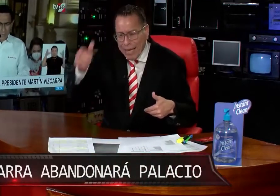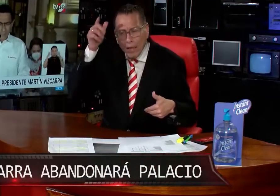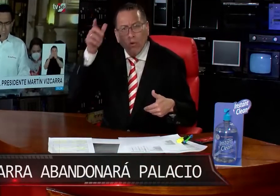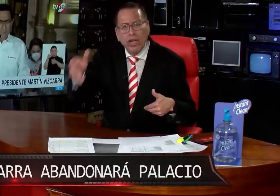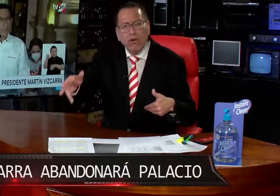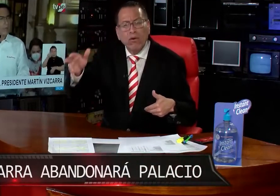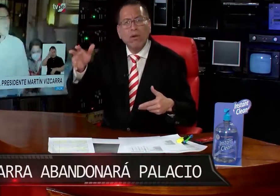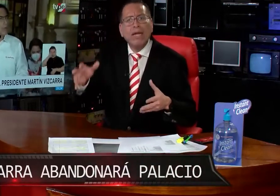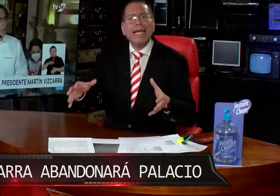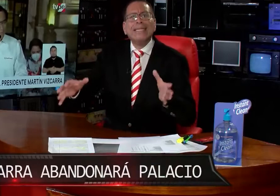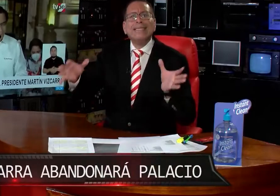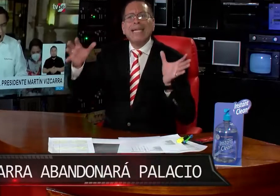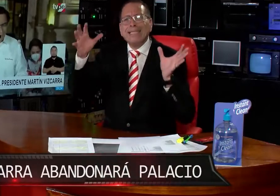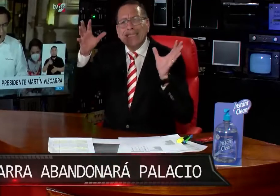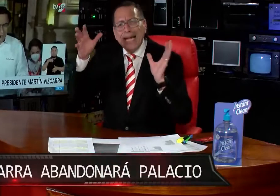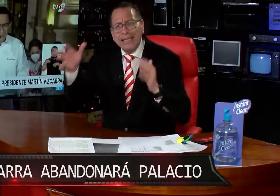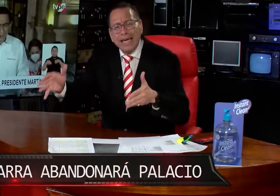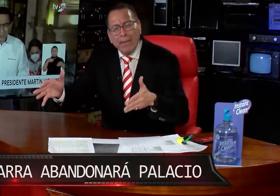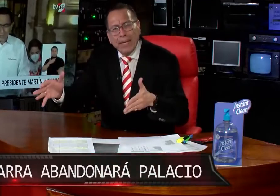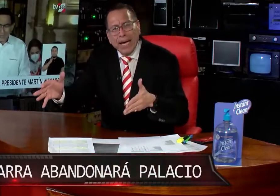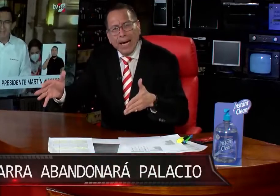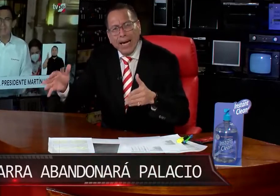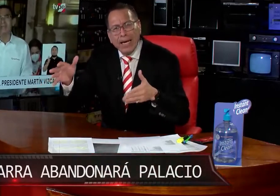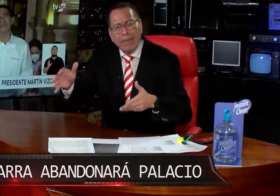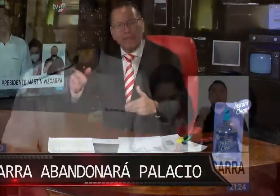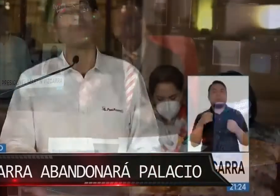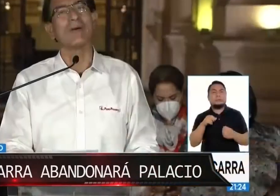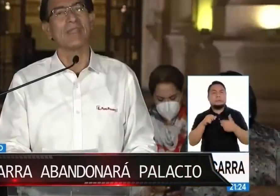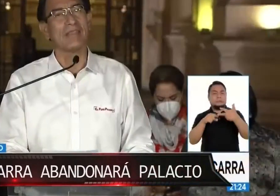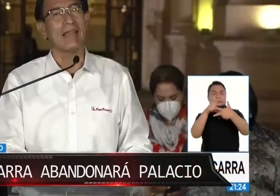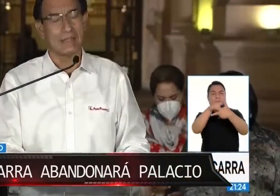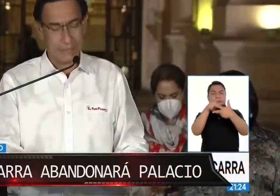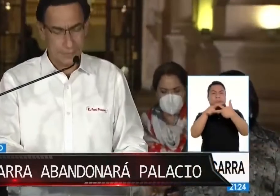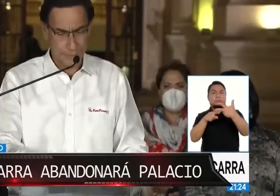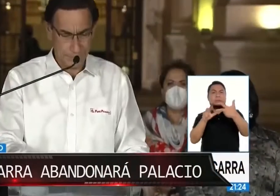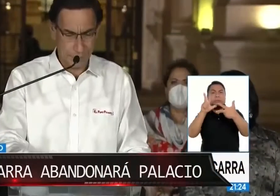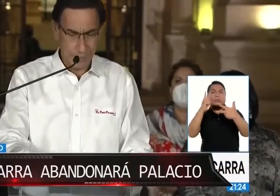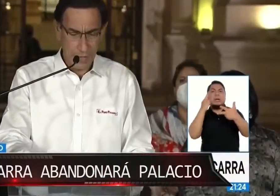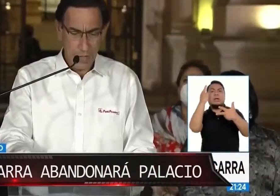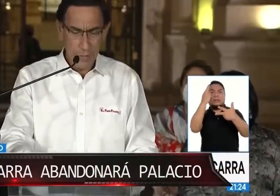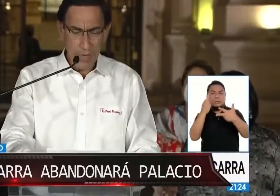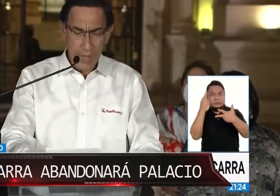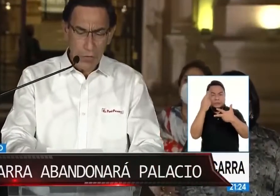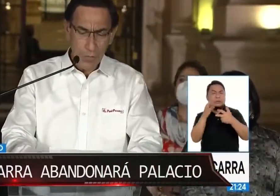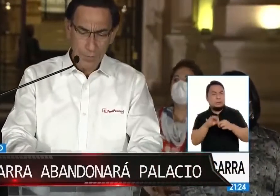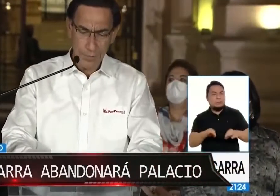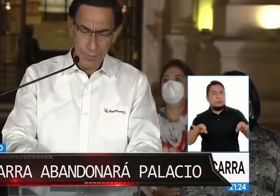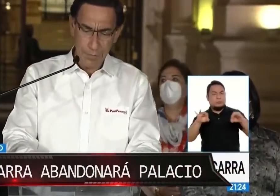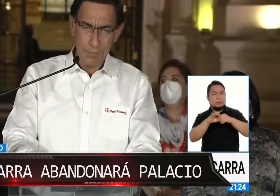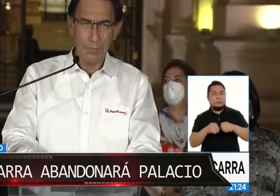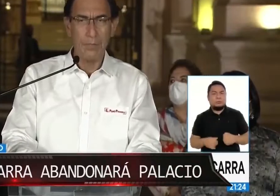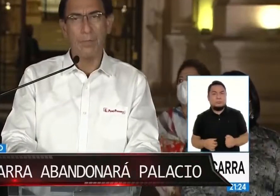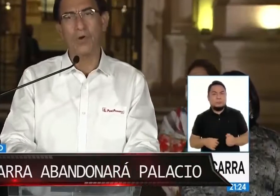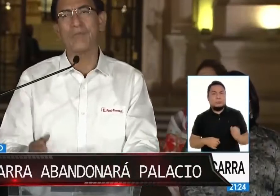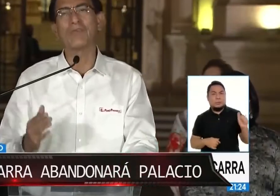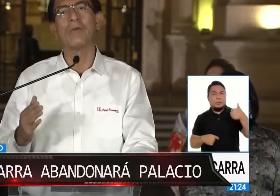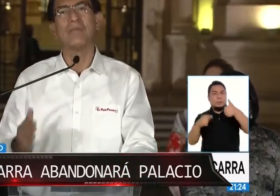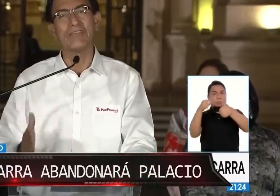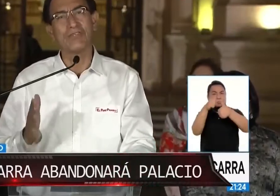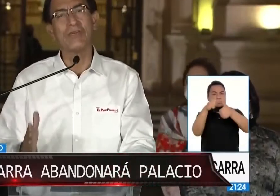es la madre del cordero de la estancia de Vizcarra en la presidencia de la República, que Odebrecht haga lo que se le da la gana y nos siga